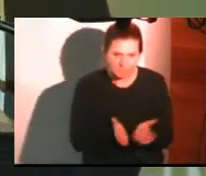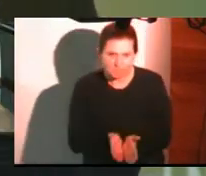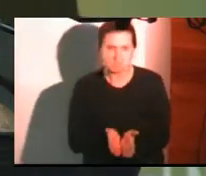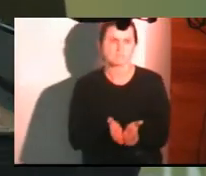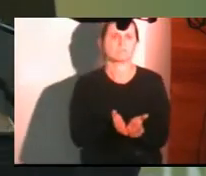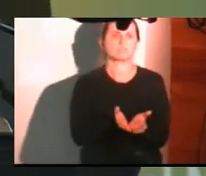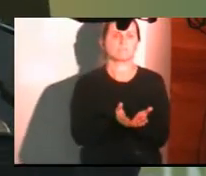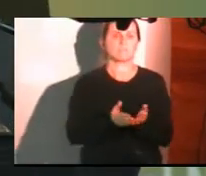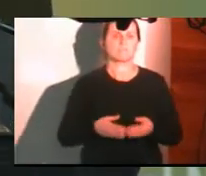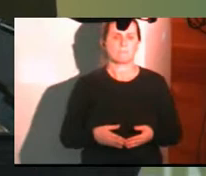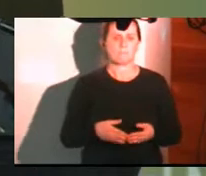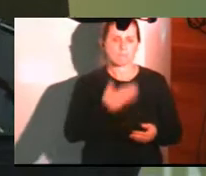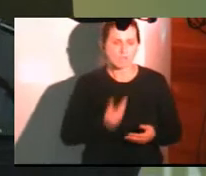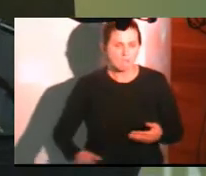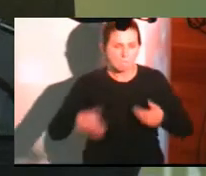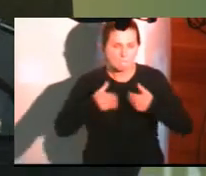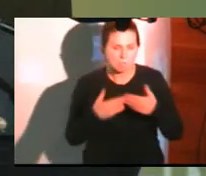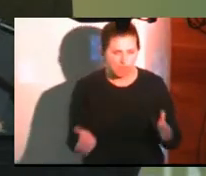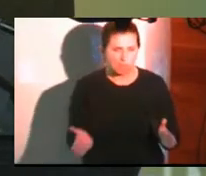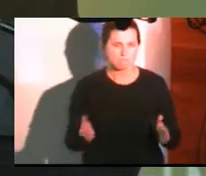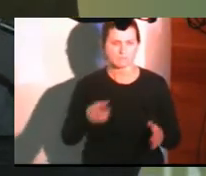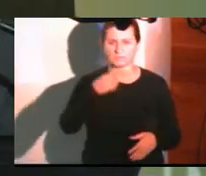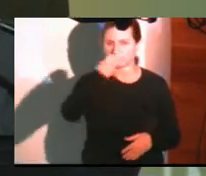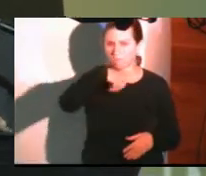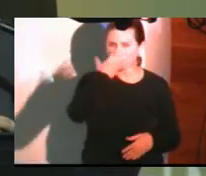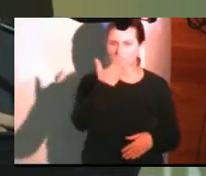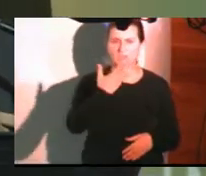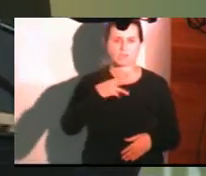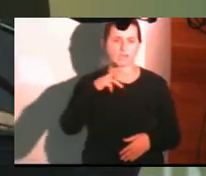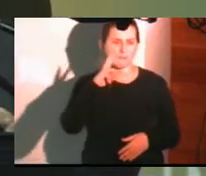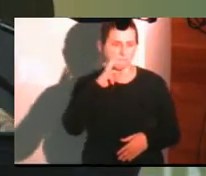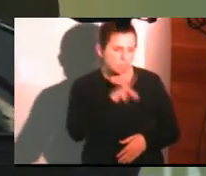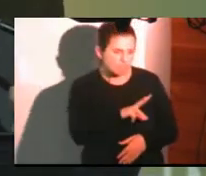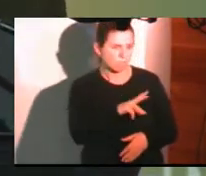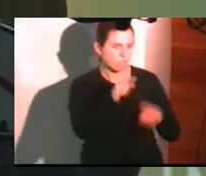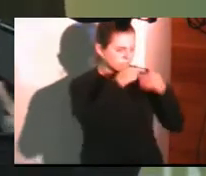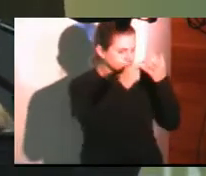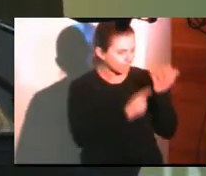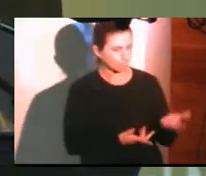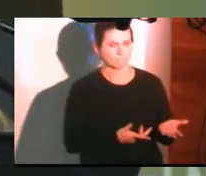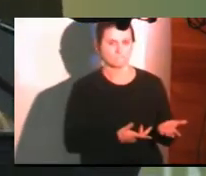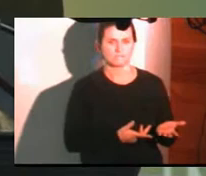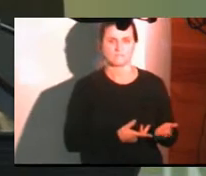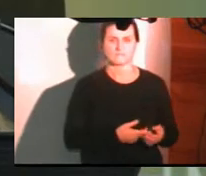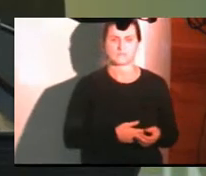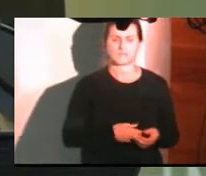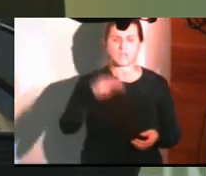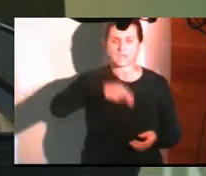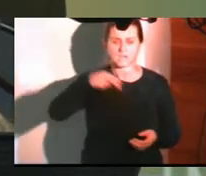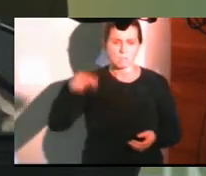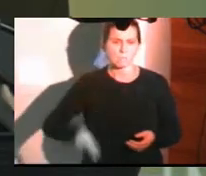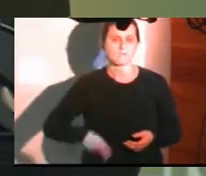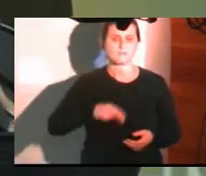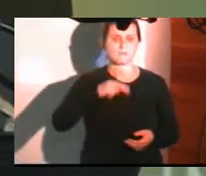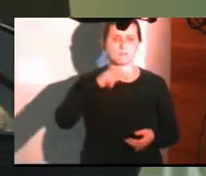poquito en Neuquén, cuando hicimos el primer hackatón. Hackatón es una maratón de programación durante